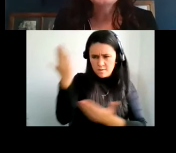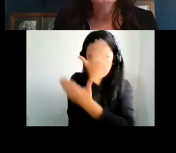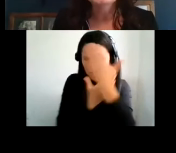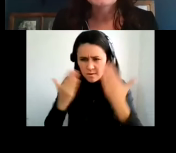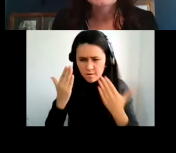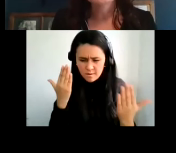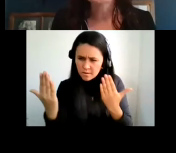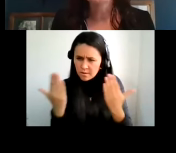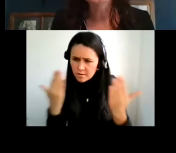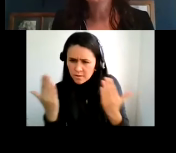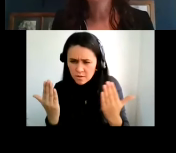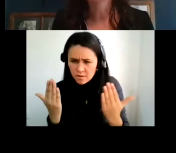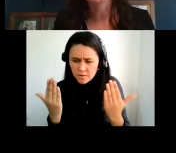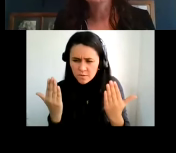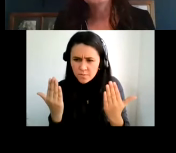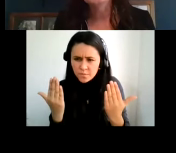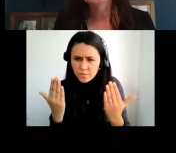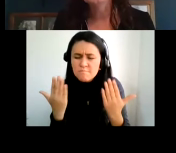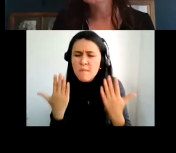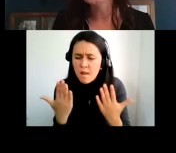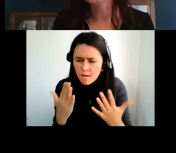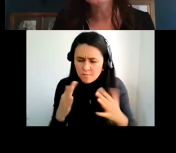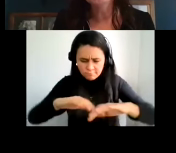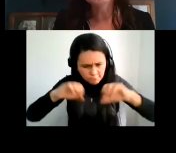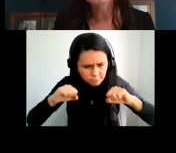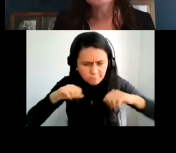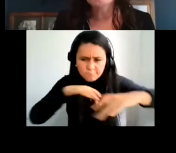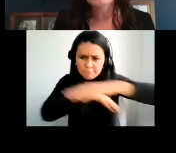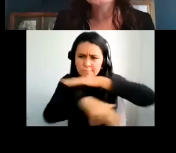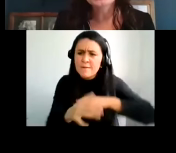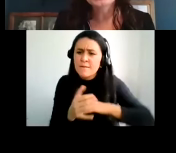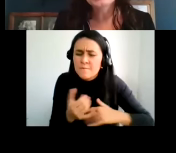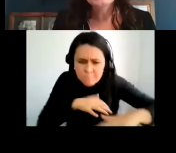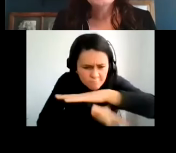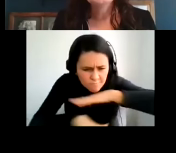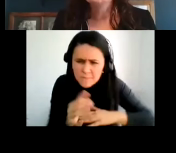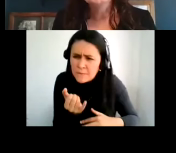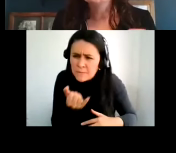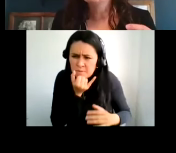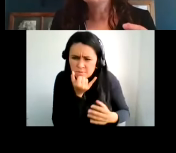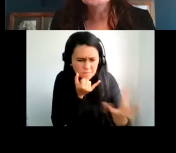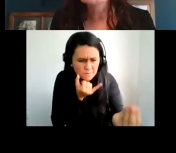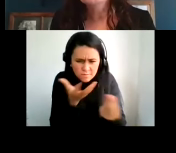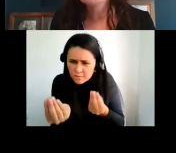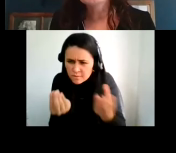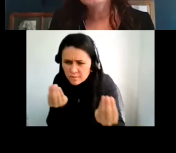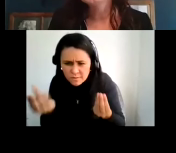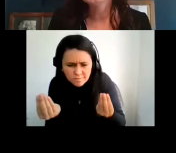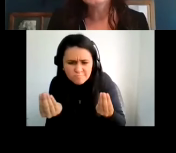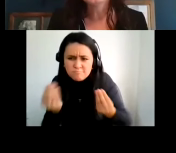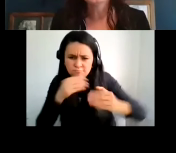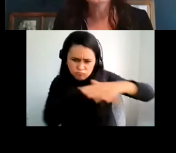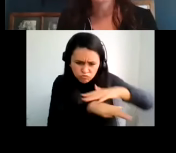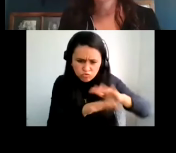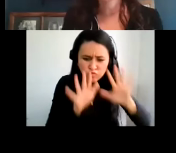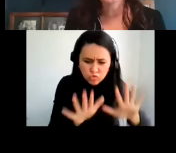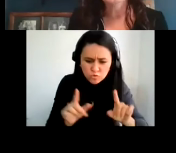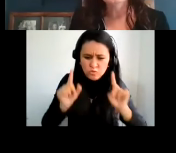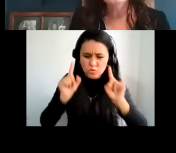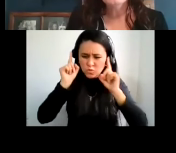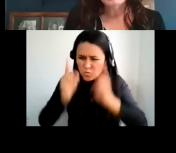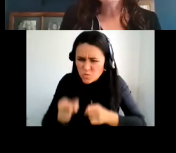o integral que permita conocer la realidad de los distintos grupos de la población en distintos contextos y para distintas condiciones